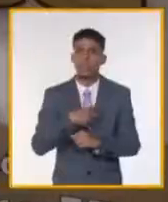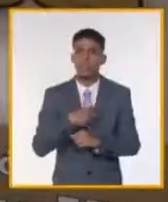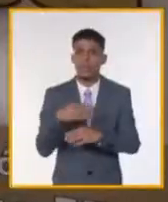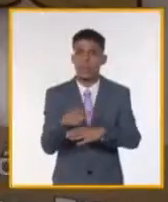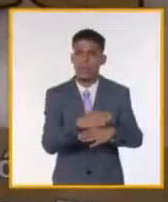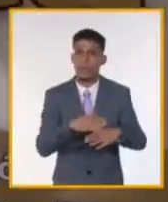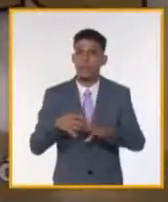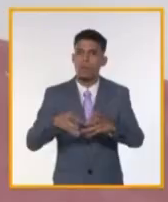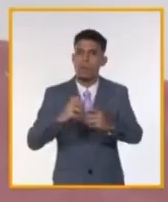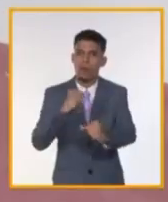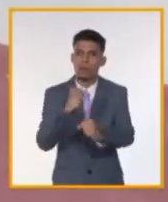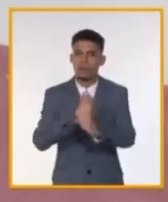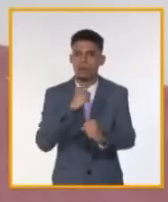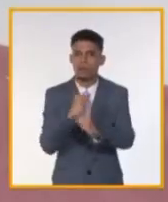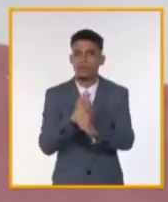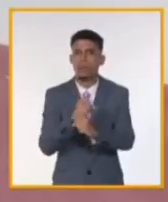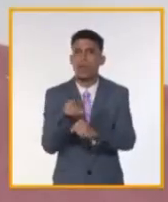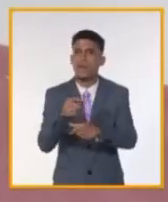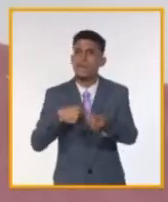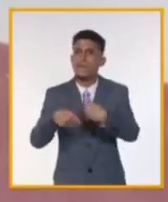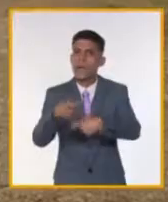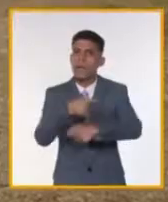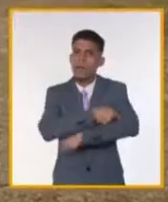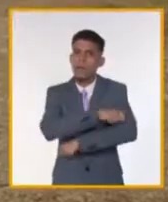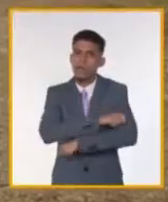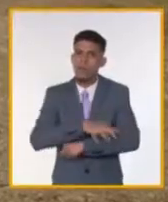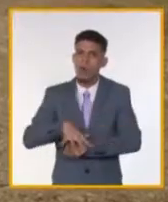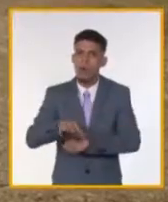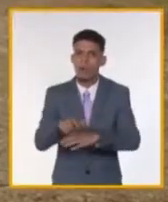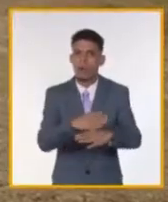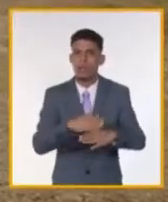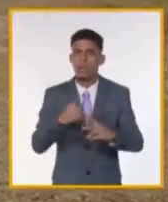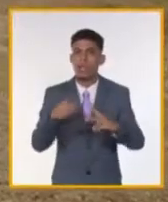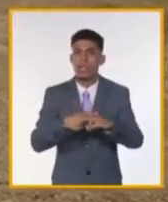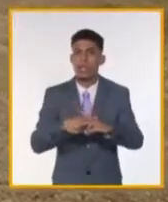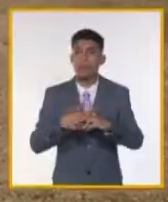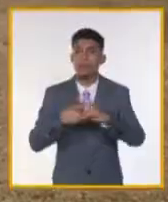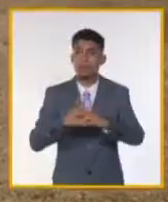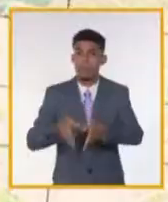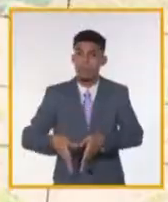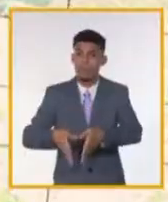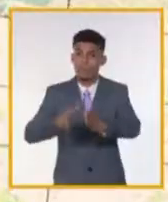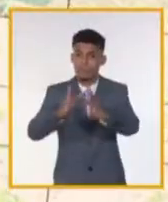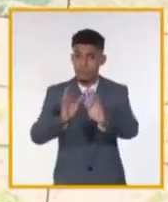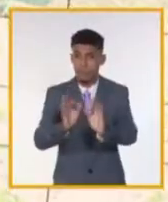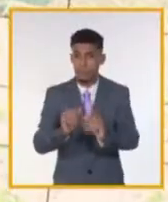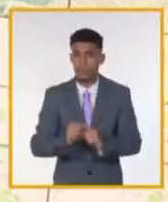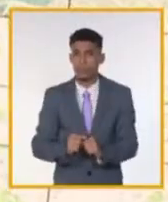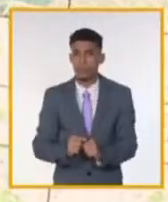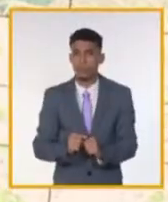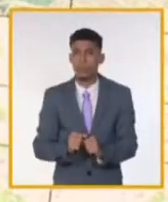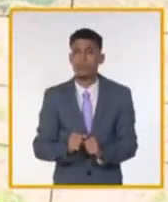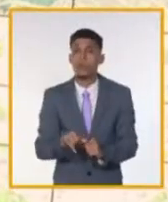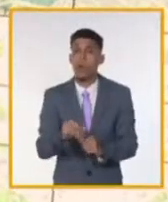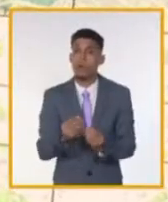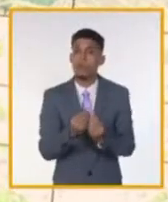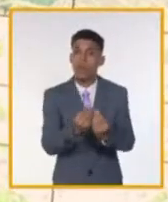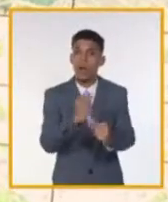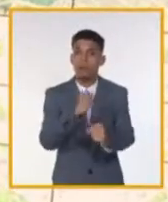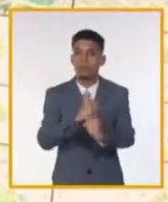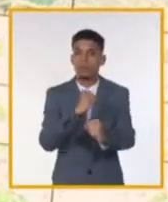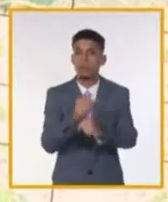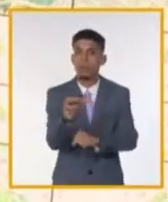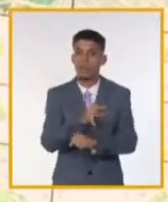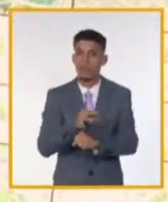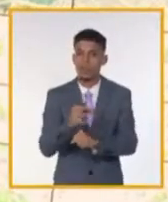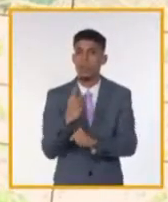acercamiento de productos de primera necesidad a la población y el arreglo de los viales. Una fuente de empleo para el municipio que falta le hacía,